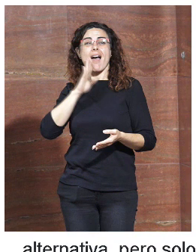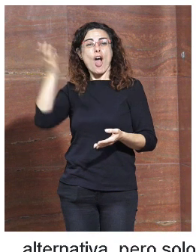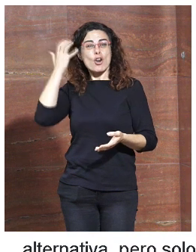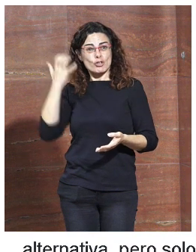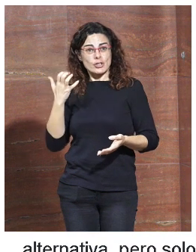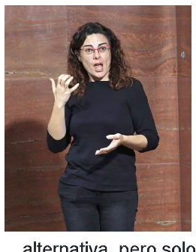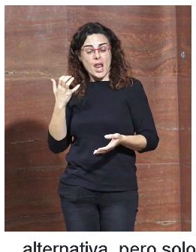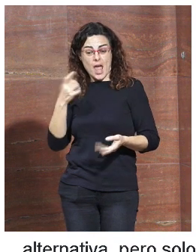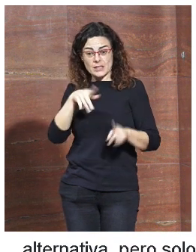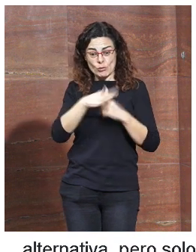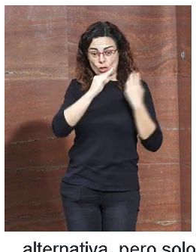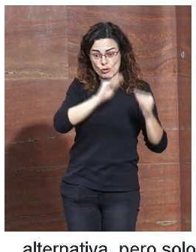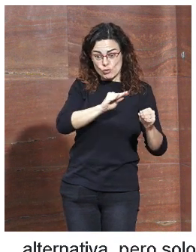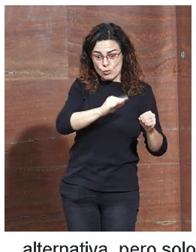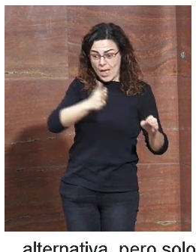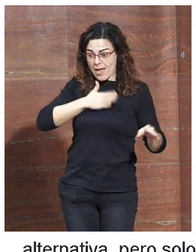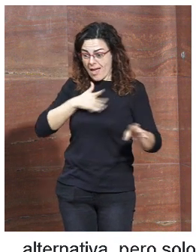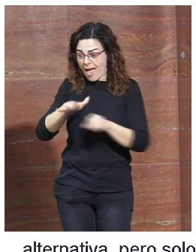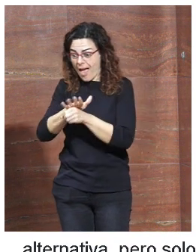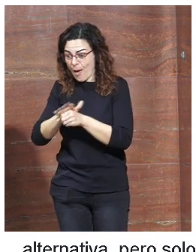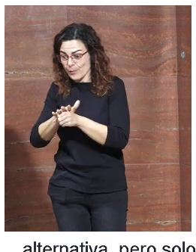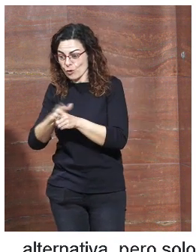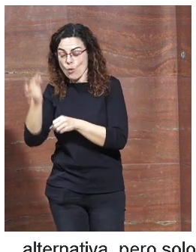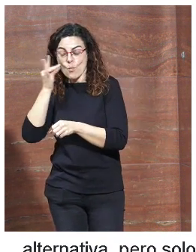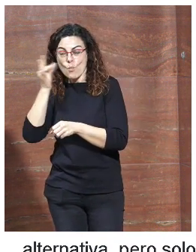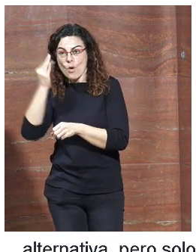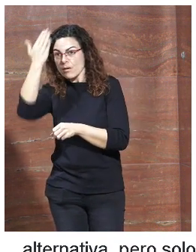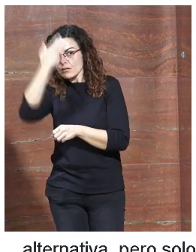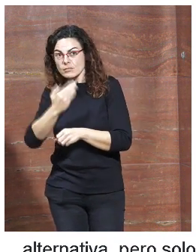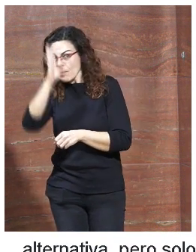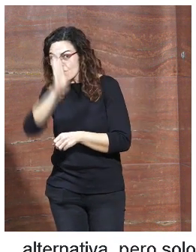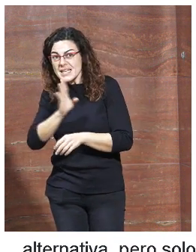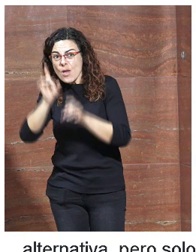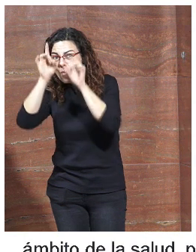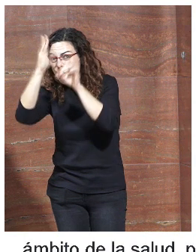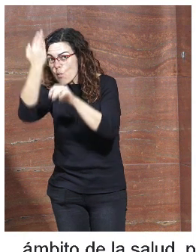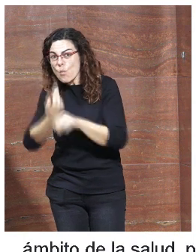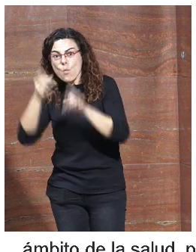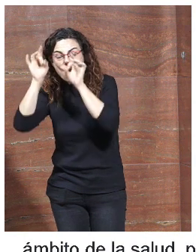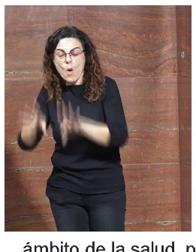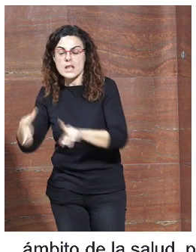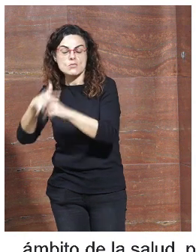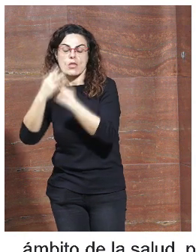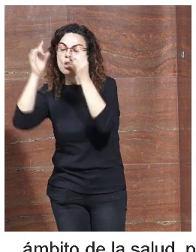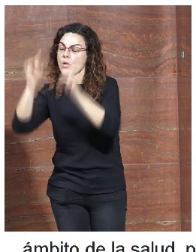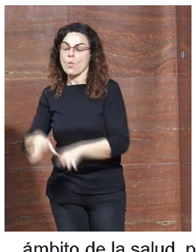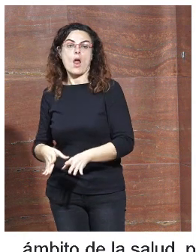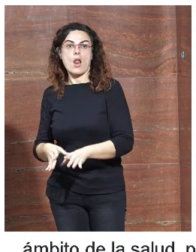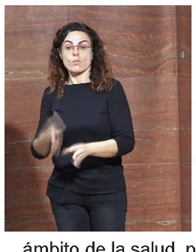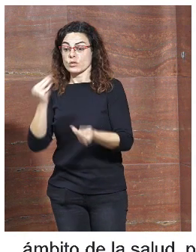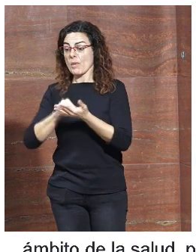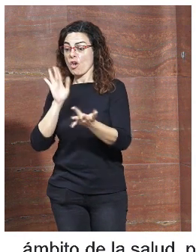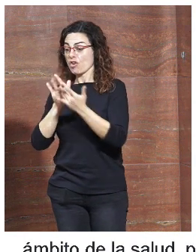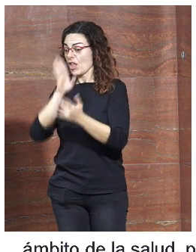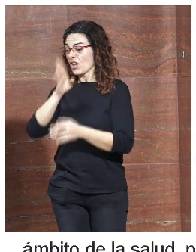parálisis cerebral pasa? No, lo siguiente. O sea, no se dirigen no solo a ellas, sino que la interacción no es con ellas, sino que a